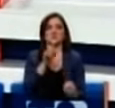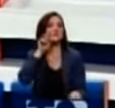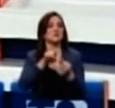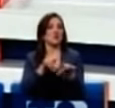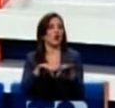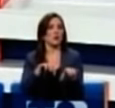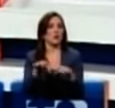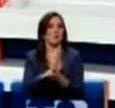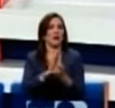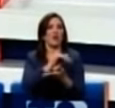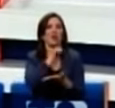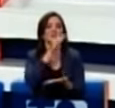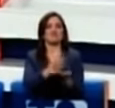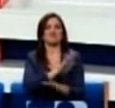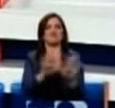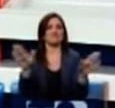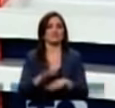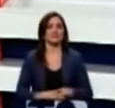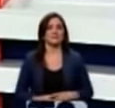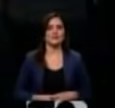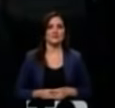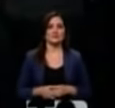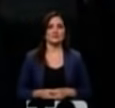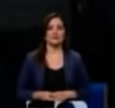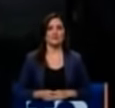un barrio sin robos y este es un ejemplo.